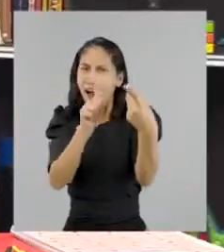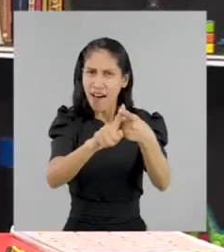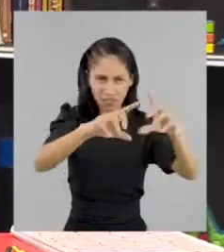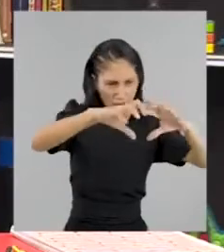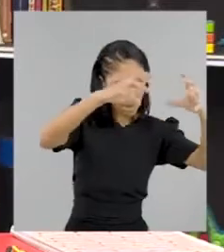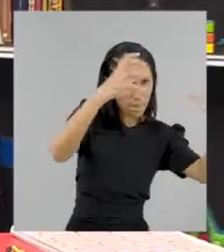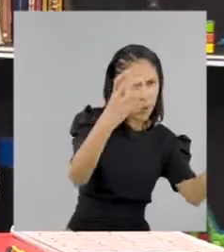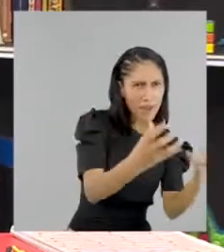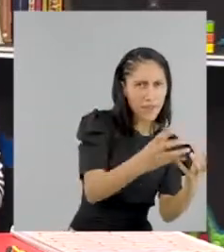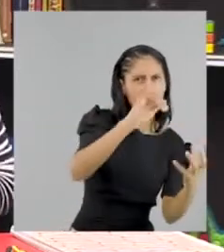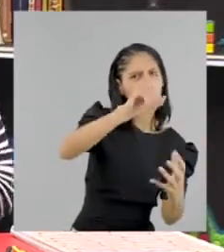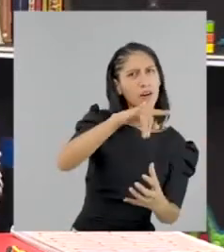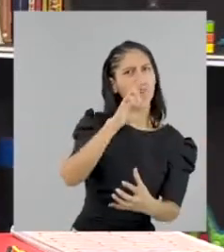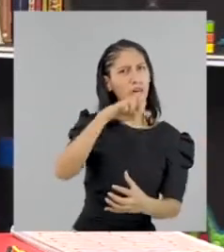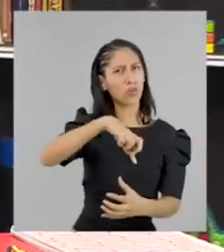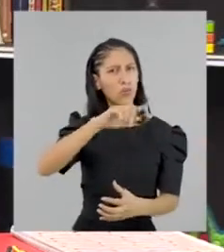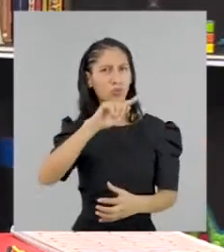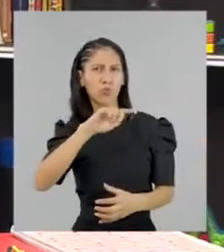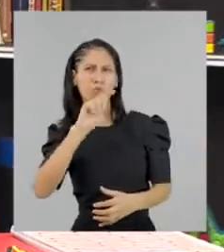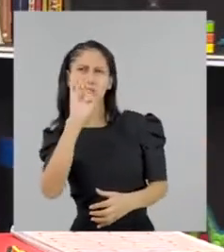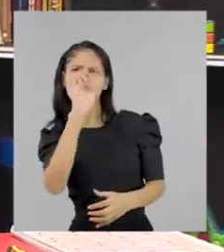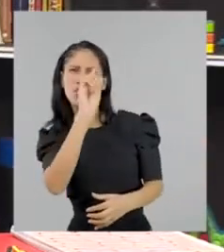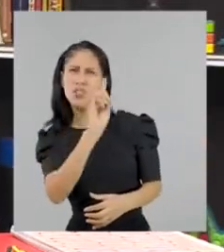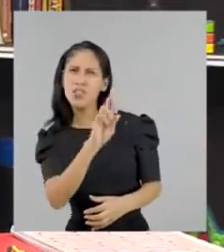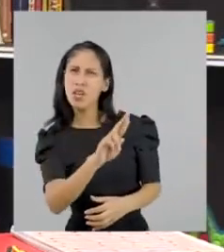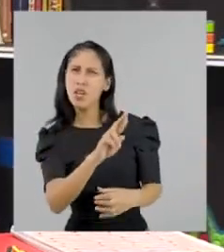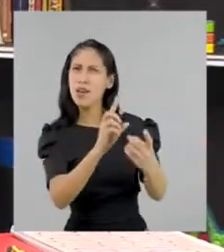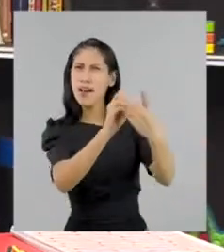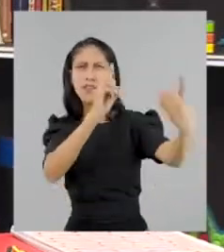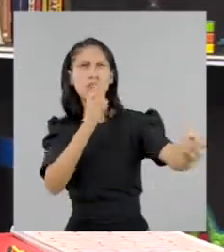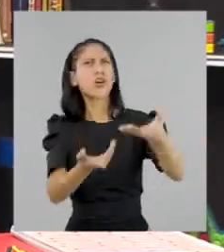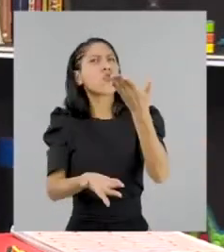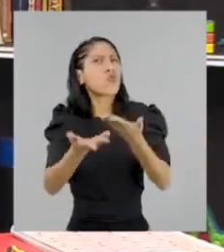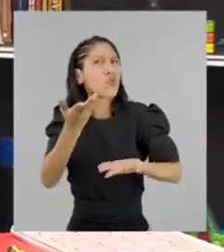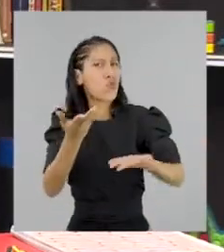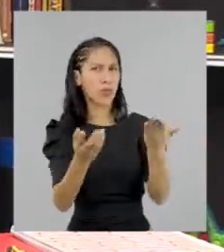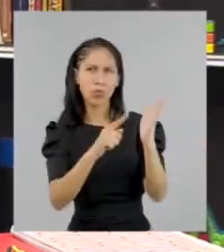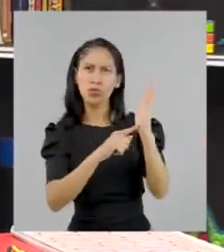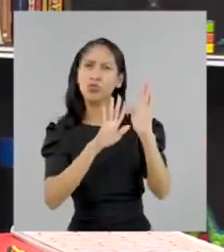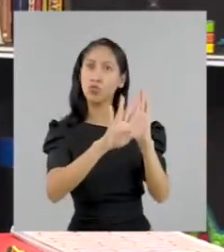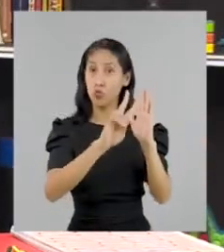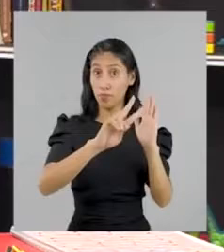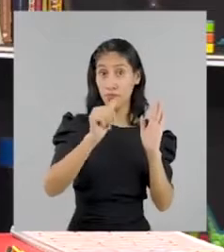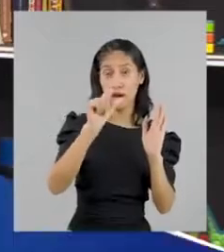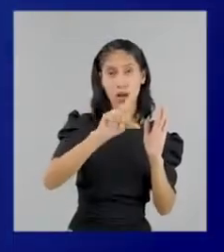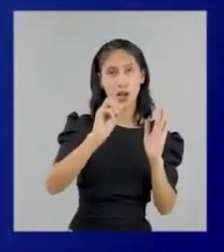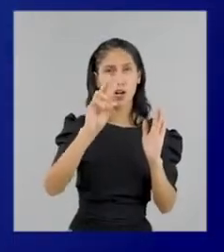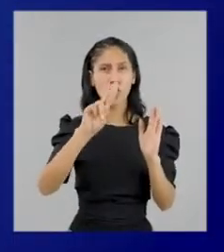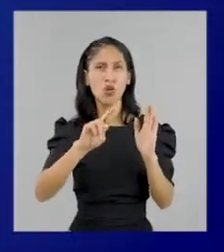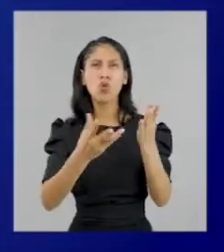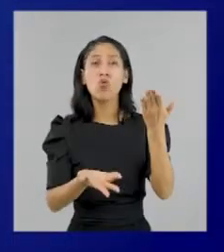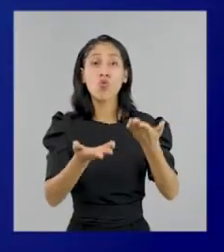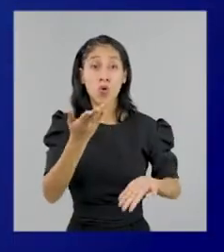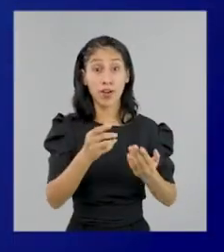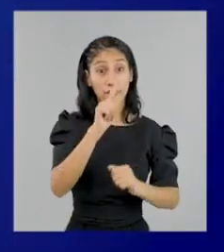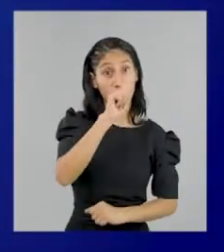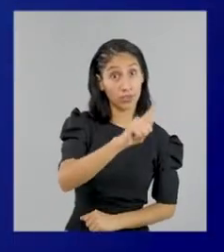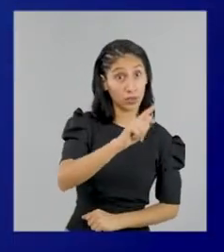la distancia entre planetas, ahora se toma como base la unidad astronómica, cuyo valor es de